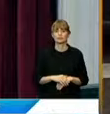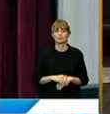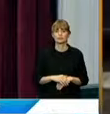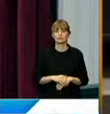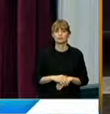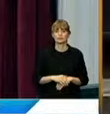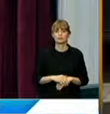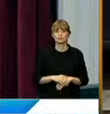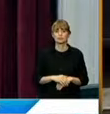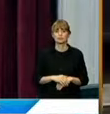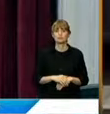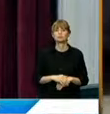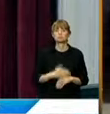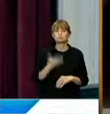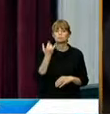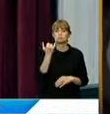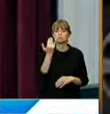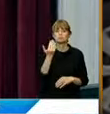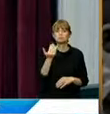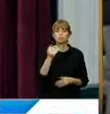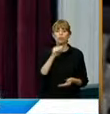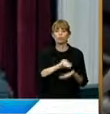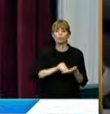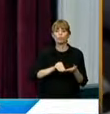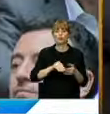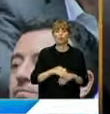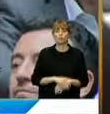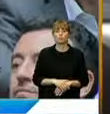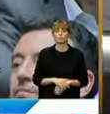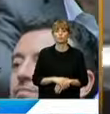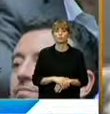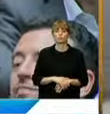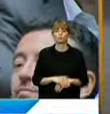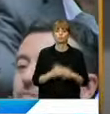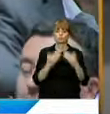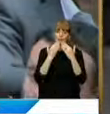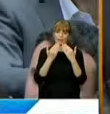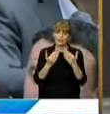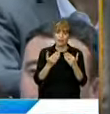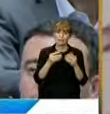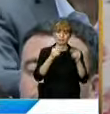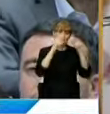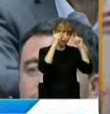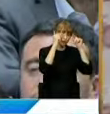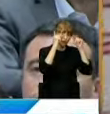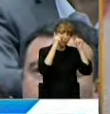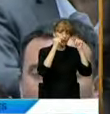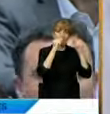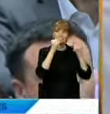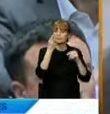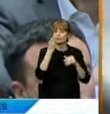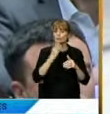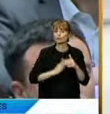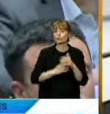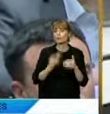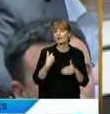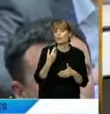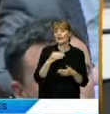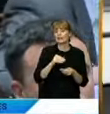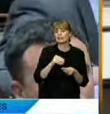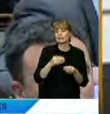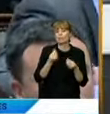haciendo una marcha también detrás de ellos iban muchas las organizaciones claro se los utiliza en varias ocasiones como se ha organizado utilizado en otras